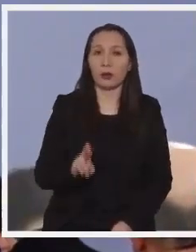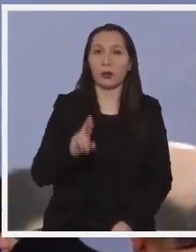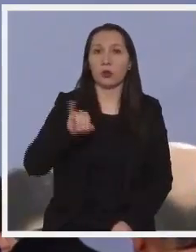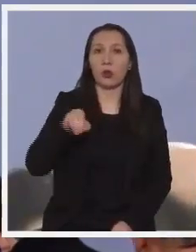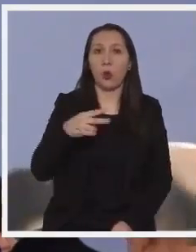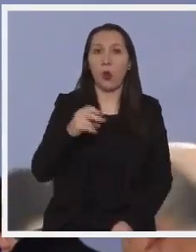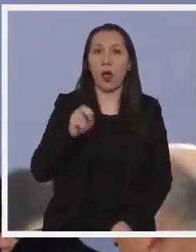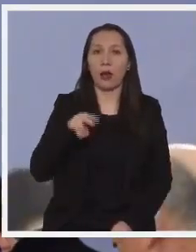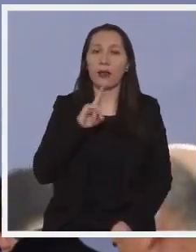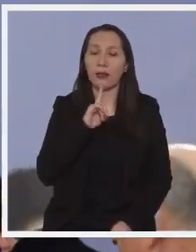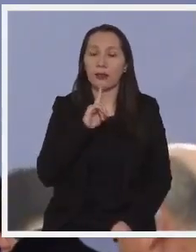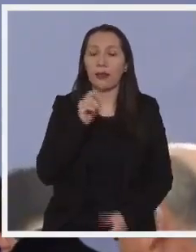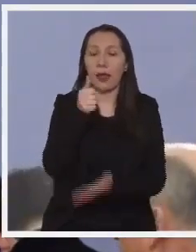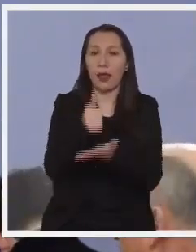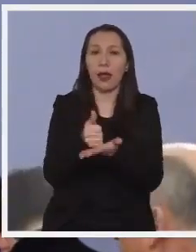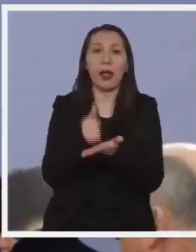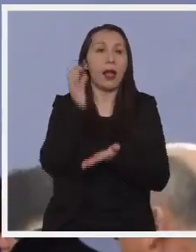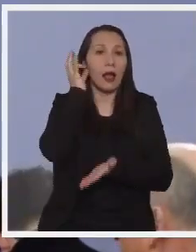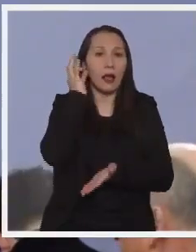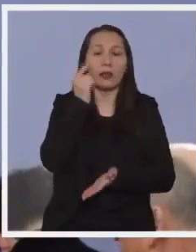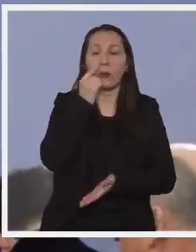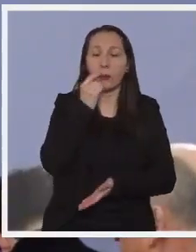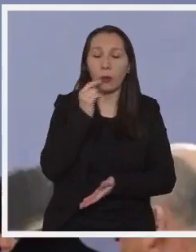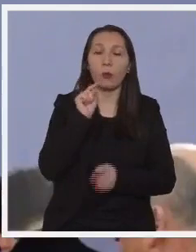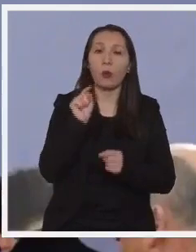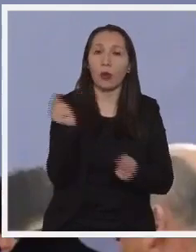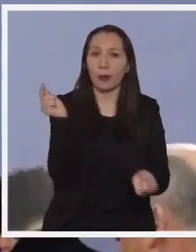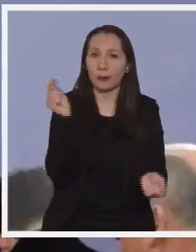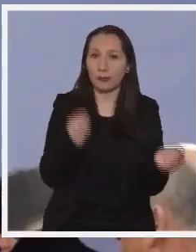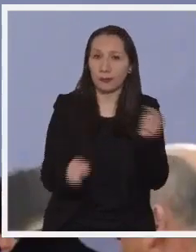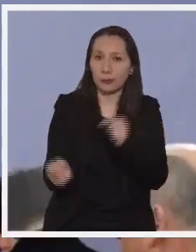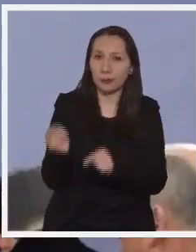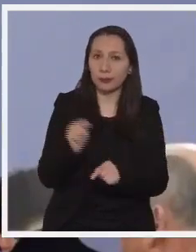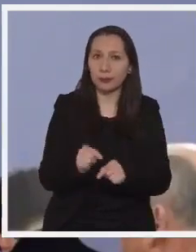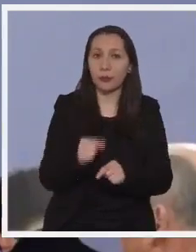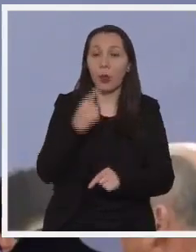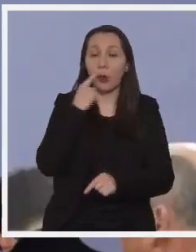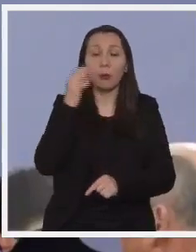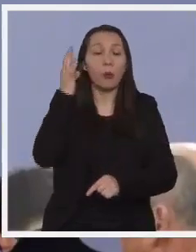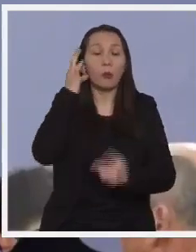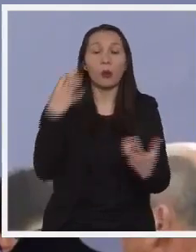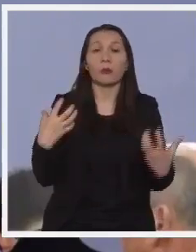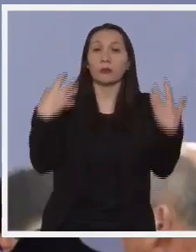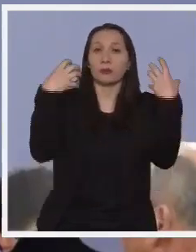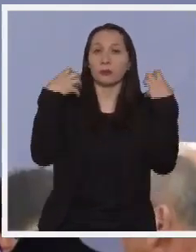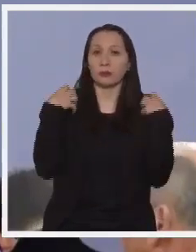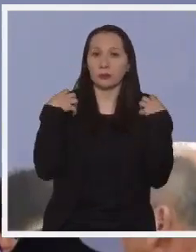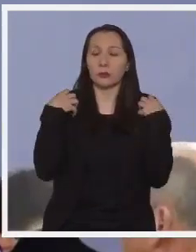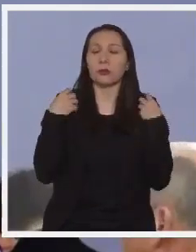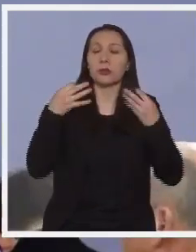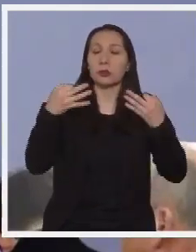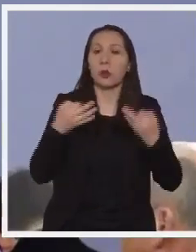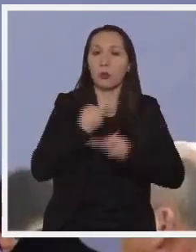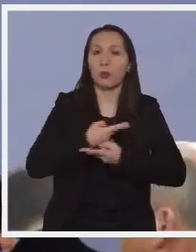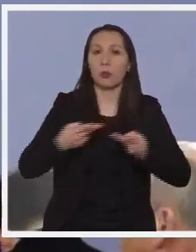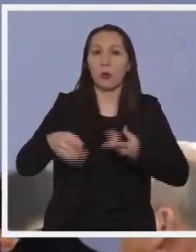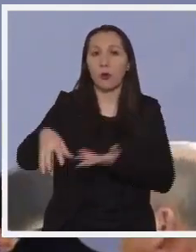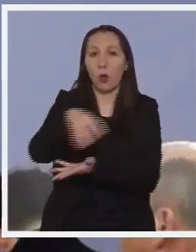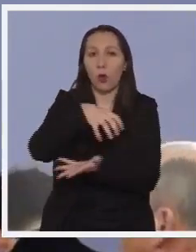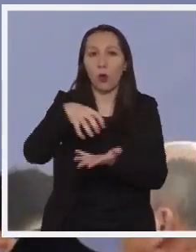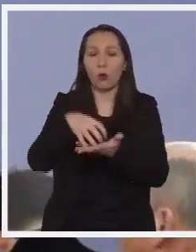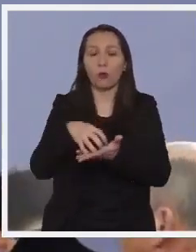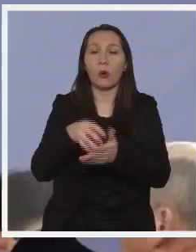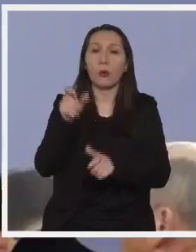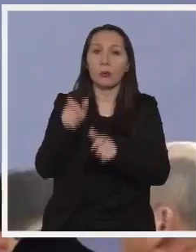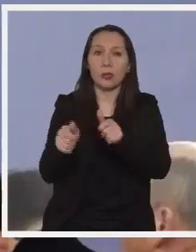Joanet, las alcaldesas y los alcaldes presentes, las y los encargados de seguridad pública comunal, las y